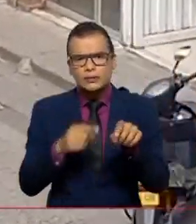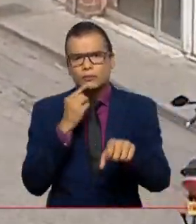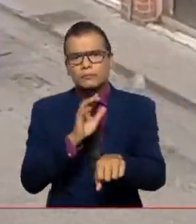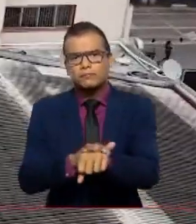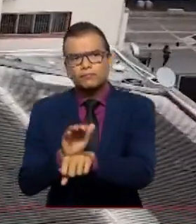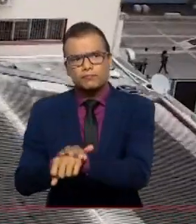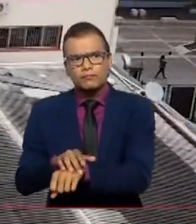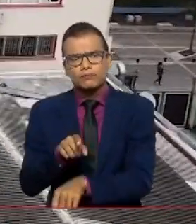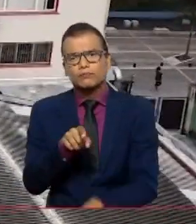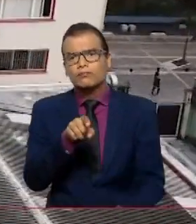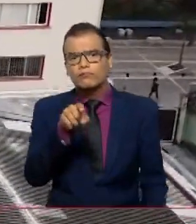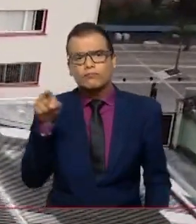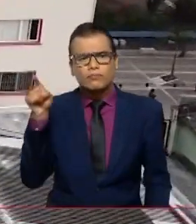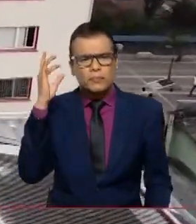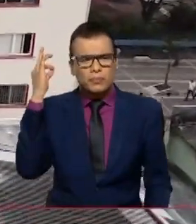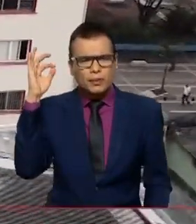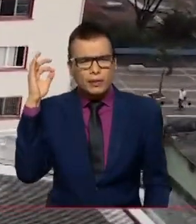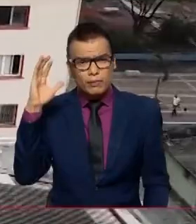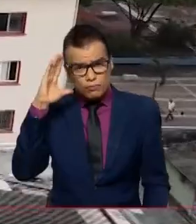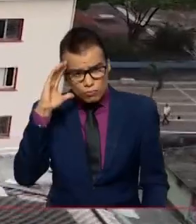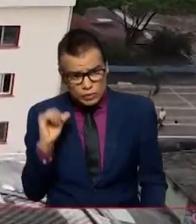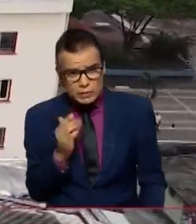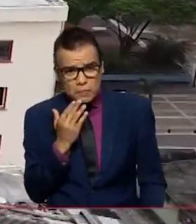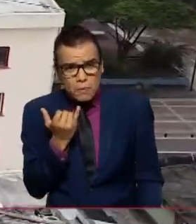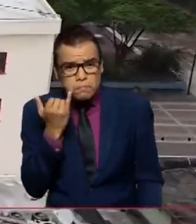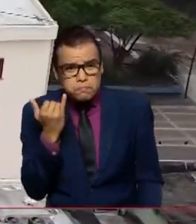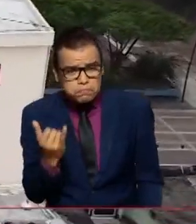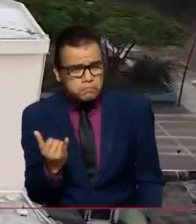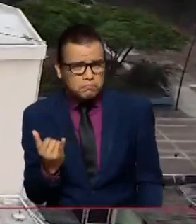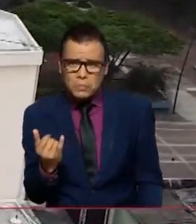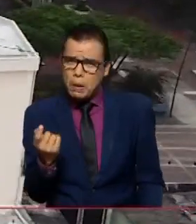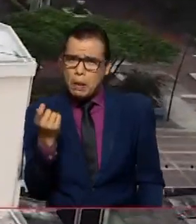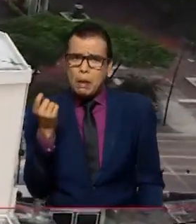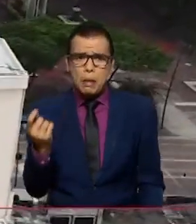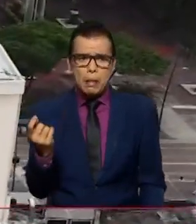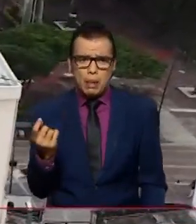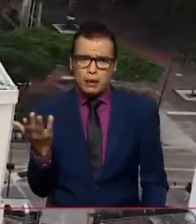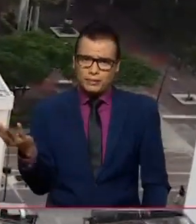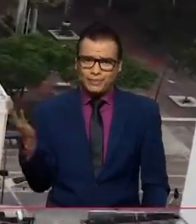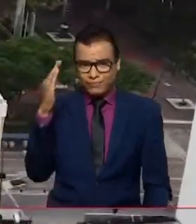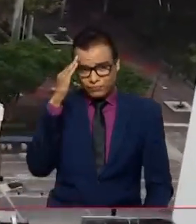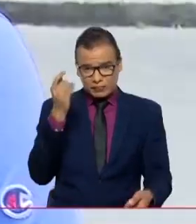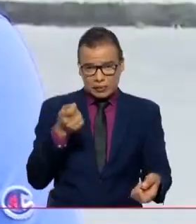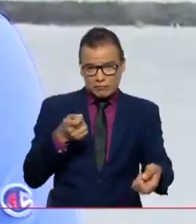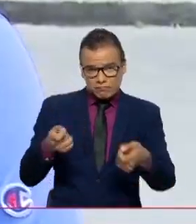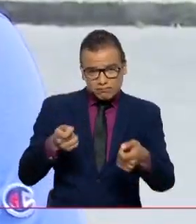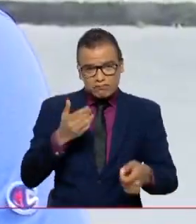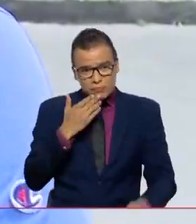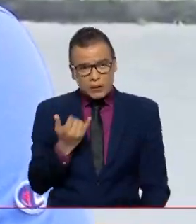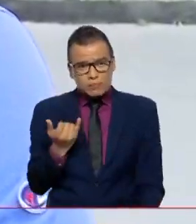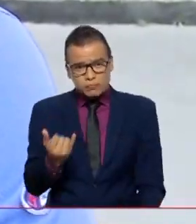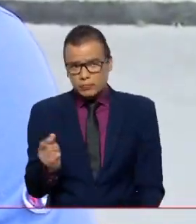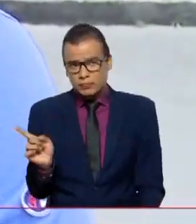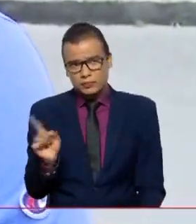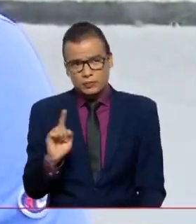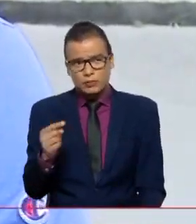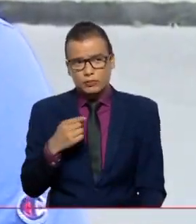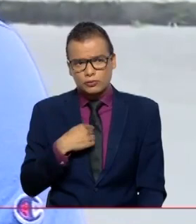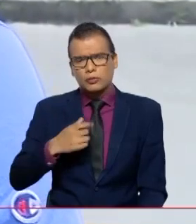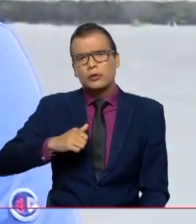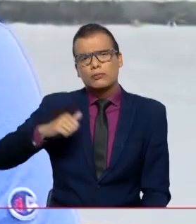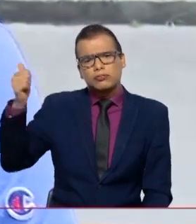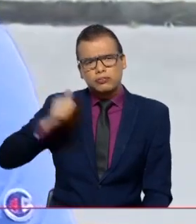que el pie de fuerza con el que cuenta el municipio es insuficiente para contrarrestar la delincuencia. Por lo menos yo que viajo en carretera